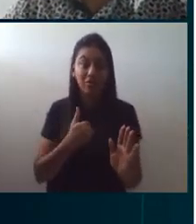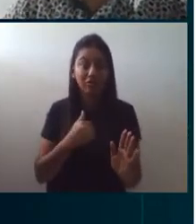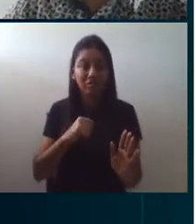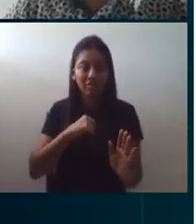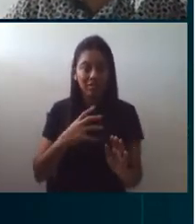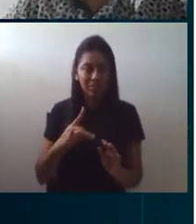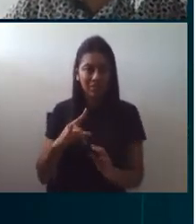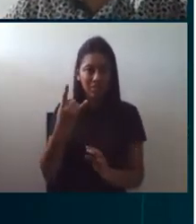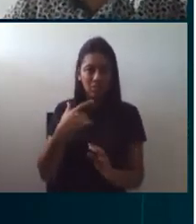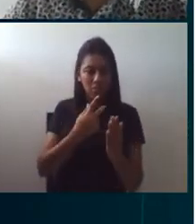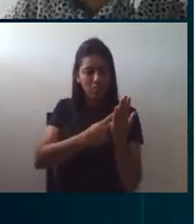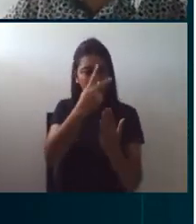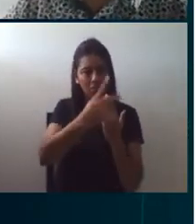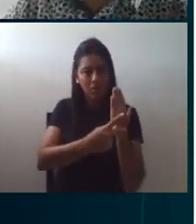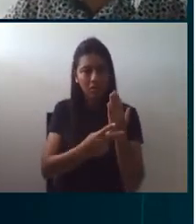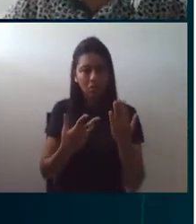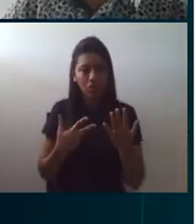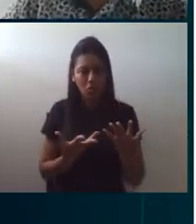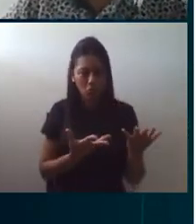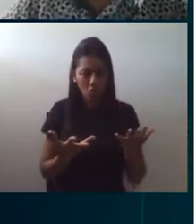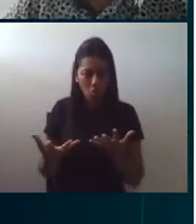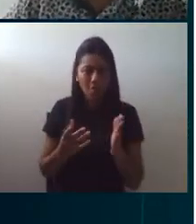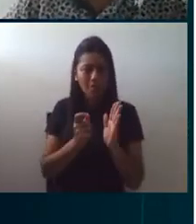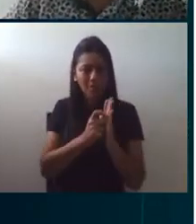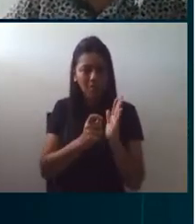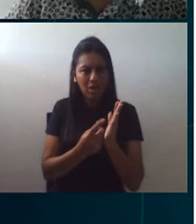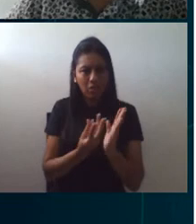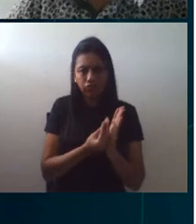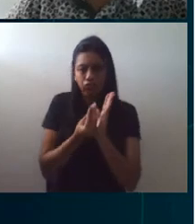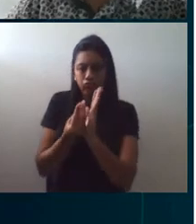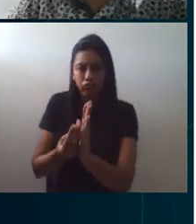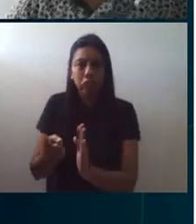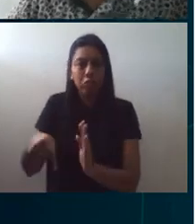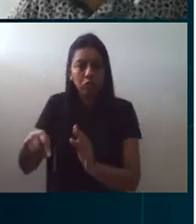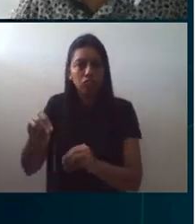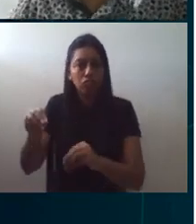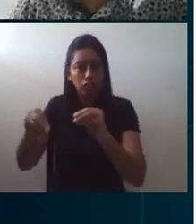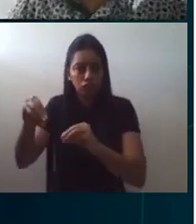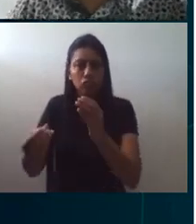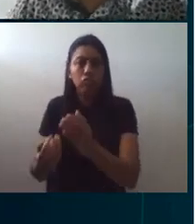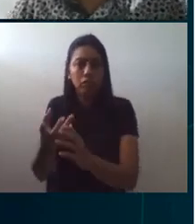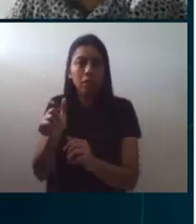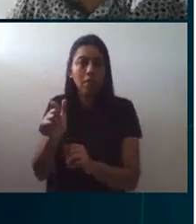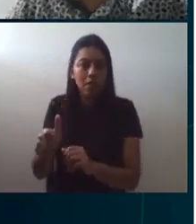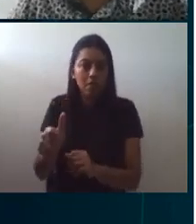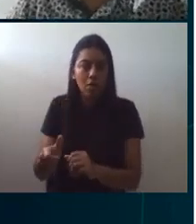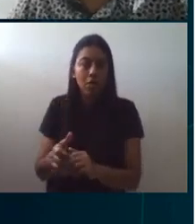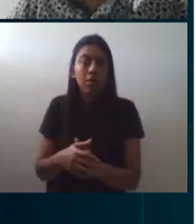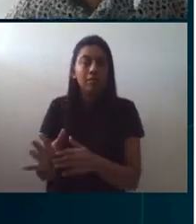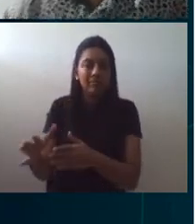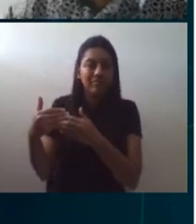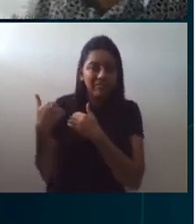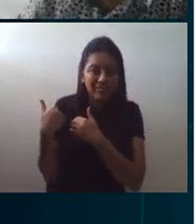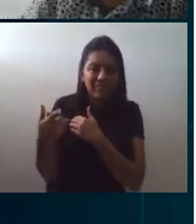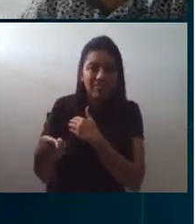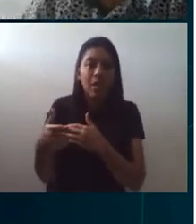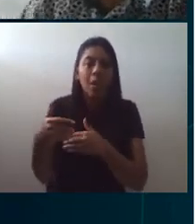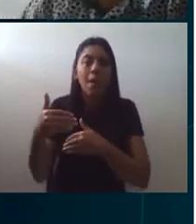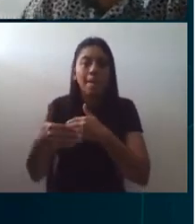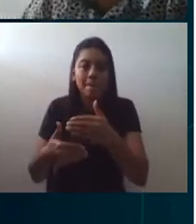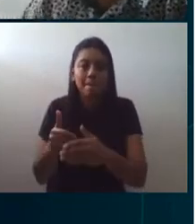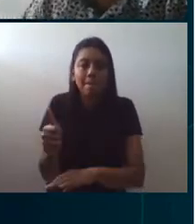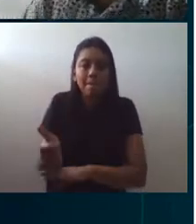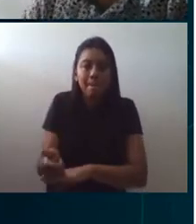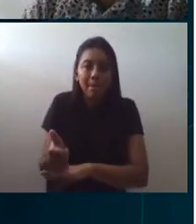de proyectos, inmediatamente la puede identificar y asignársela al equipo de trabajo que le toca o al responsable determinado de manera automática, sin que alguien esté en